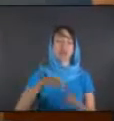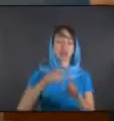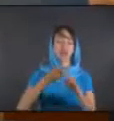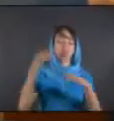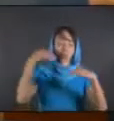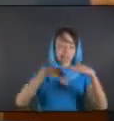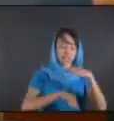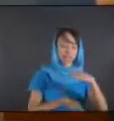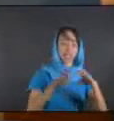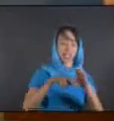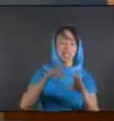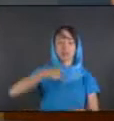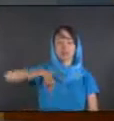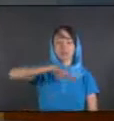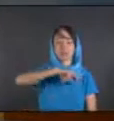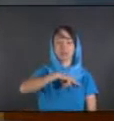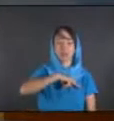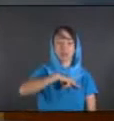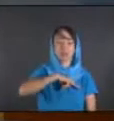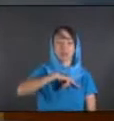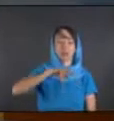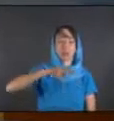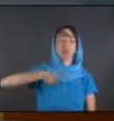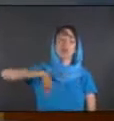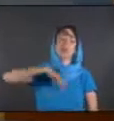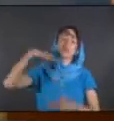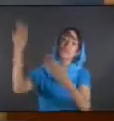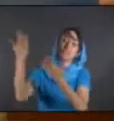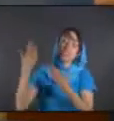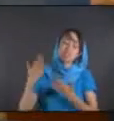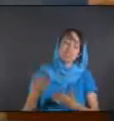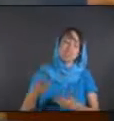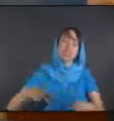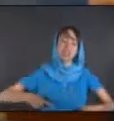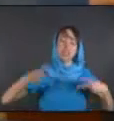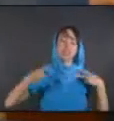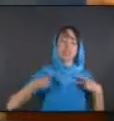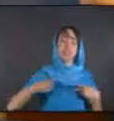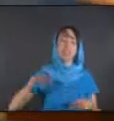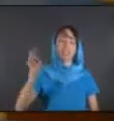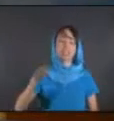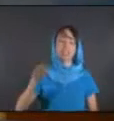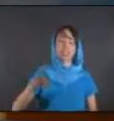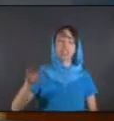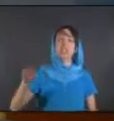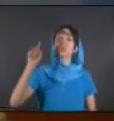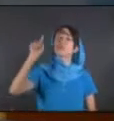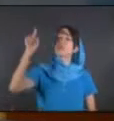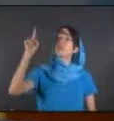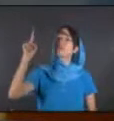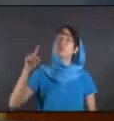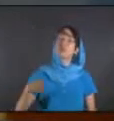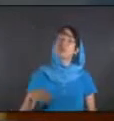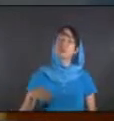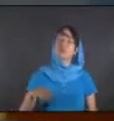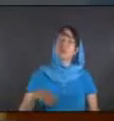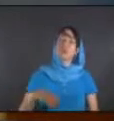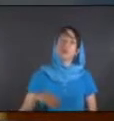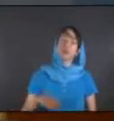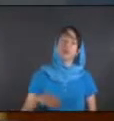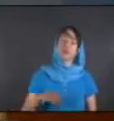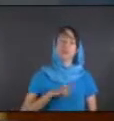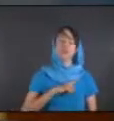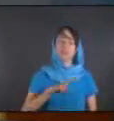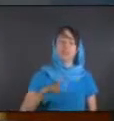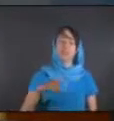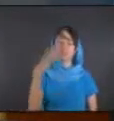pero sobre todo contra ti, Señor, perdónanos. Al mismo tiempo, danos la capacidad de perdonar a aquellos que